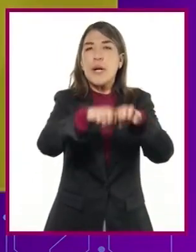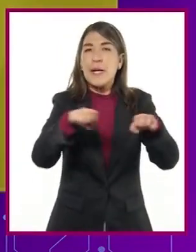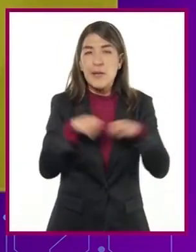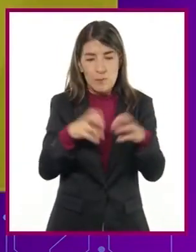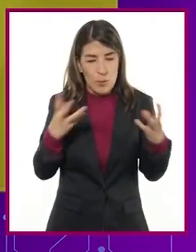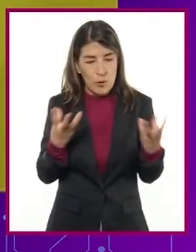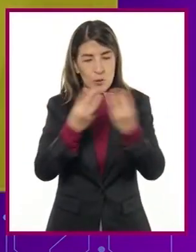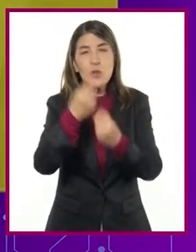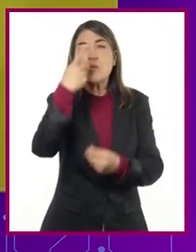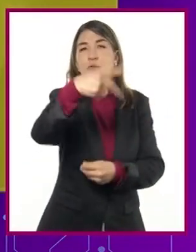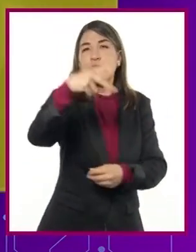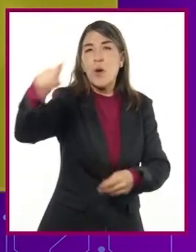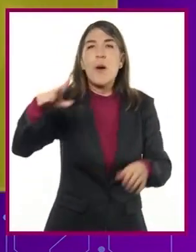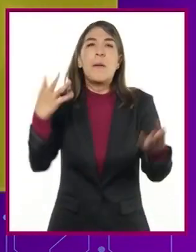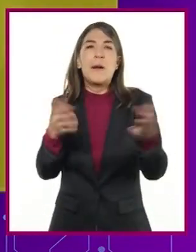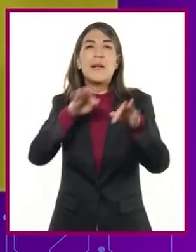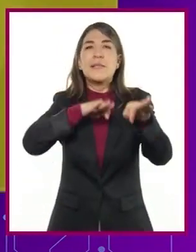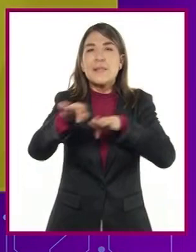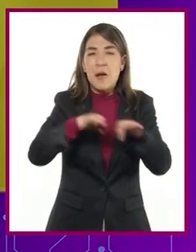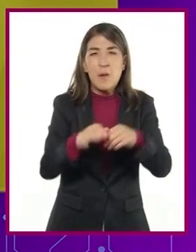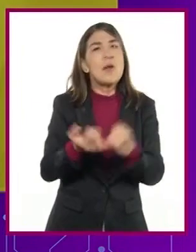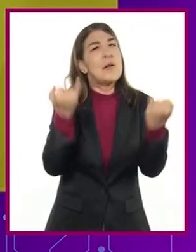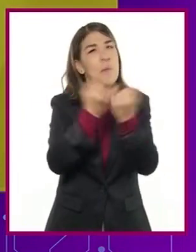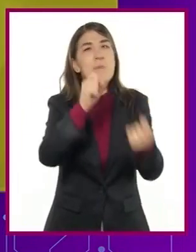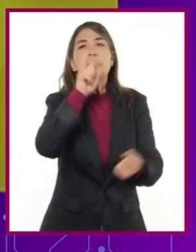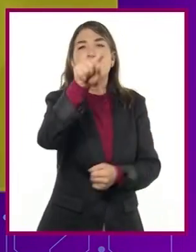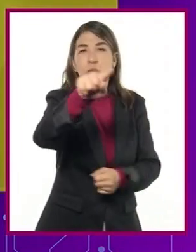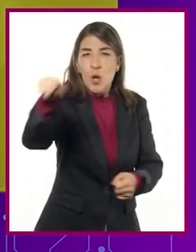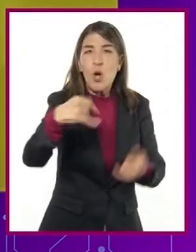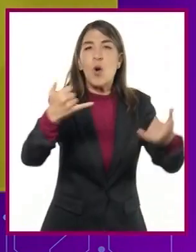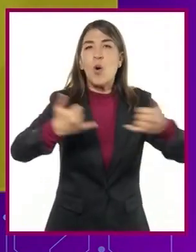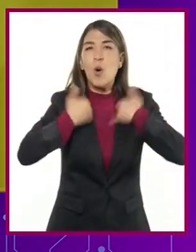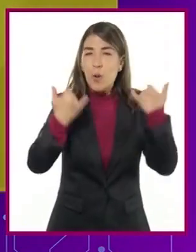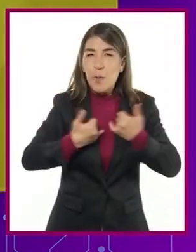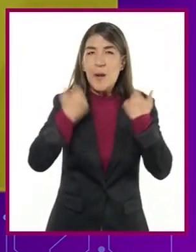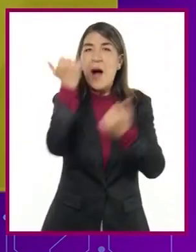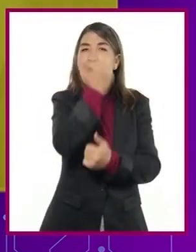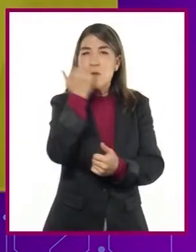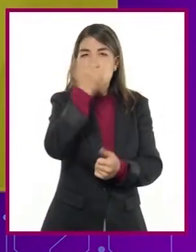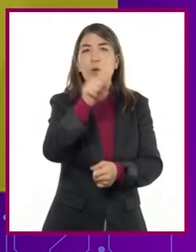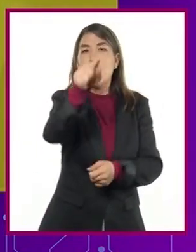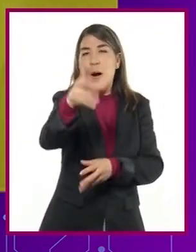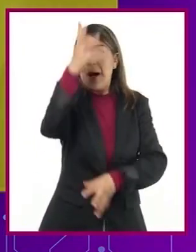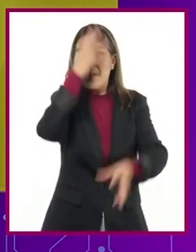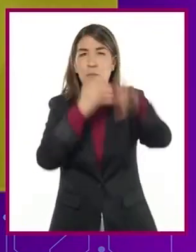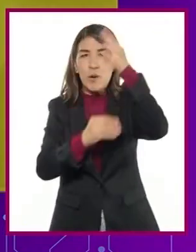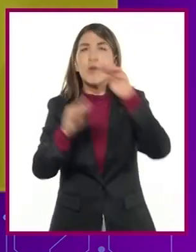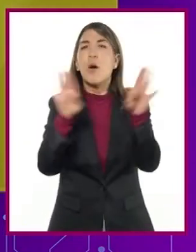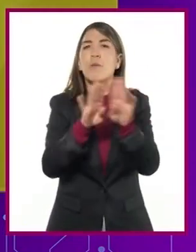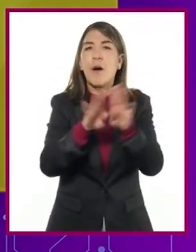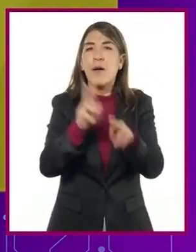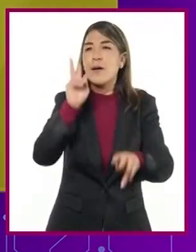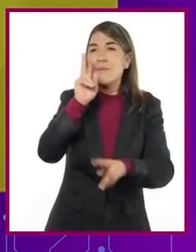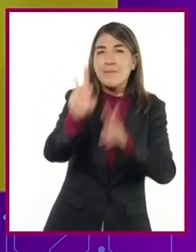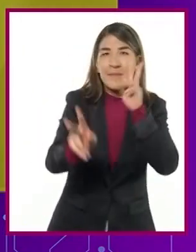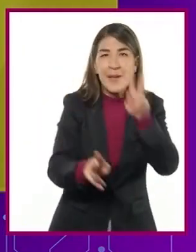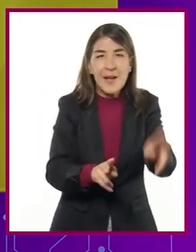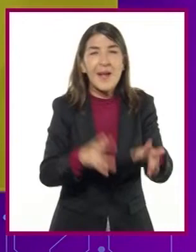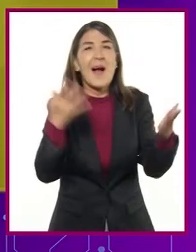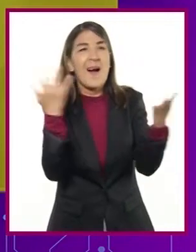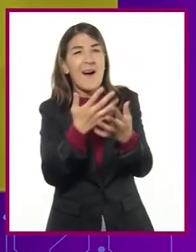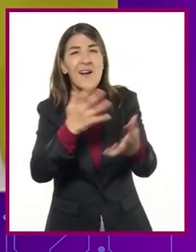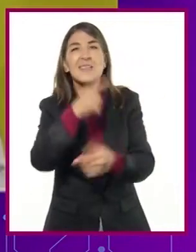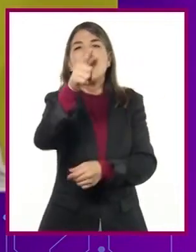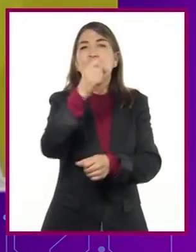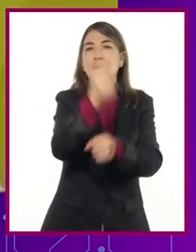trabajo, y a la vez en ustedes, que son nuestro alumnado y que aprenden observando, escuchando y